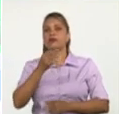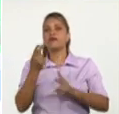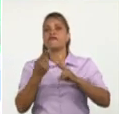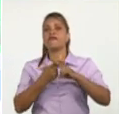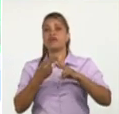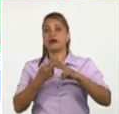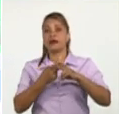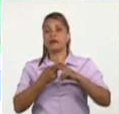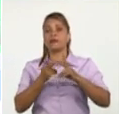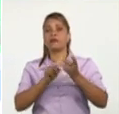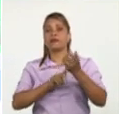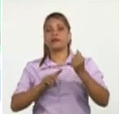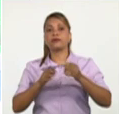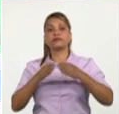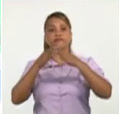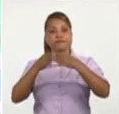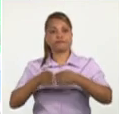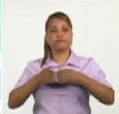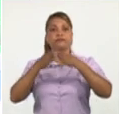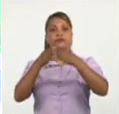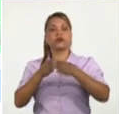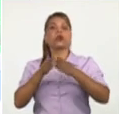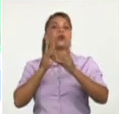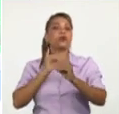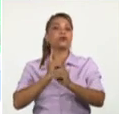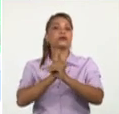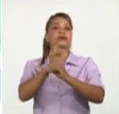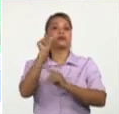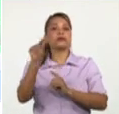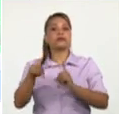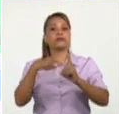Granma, contacto de un caso confirmado ya